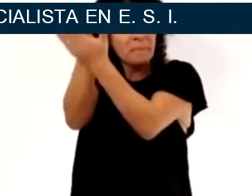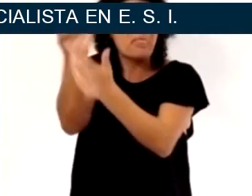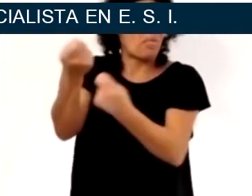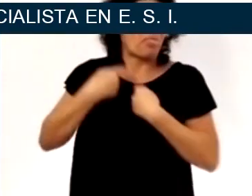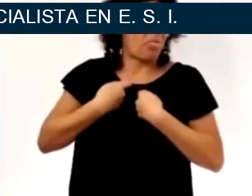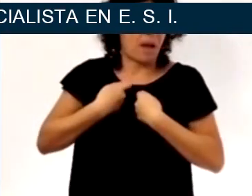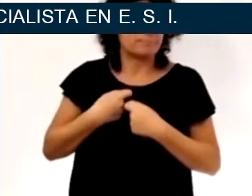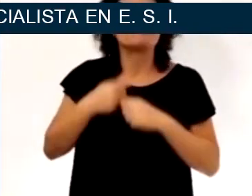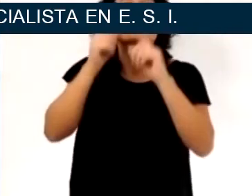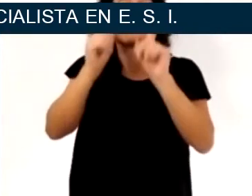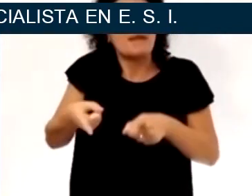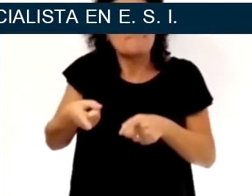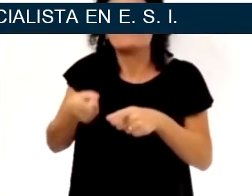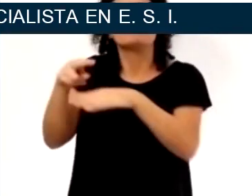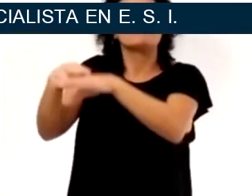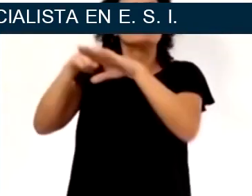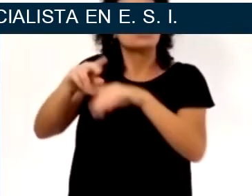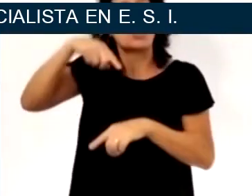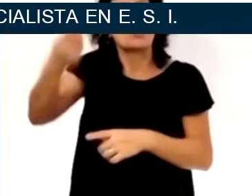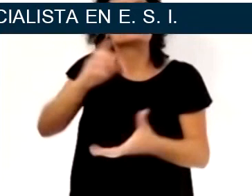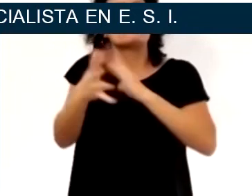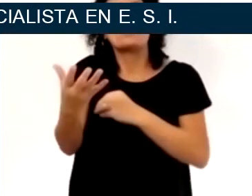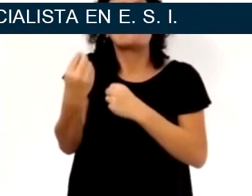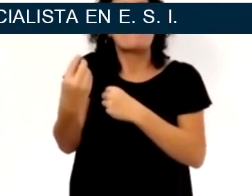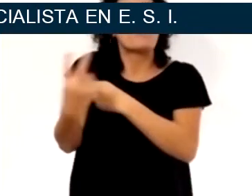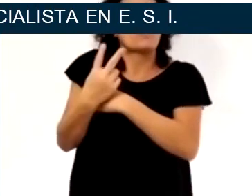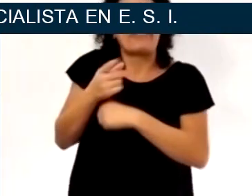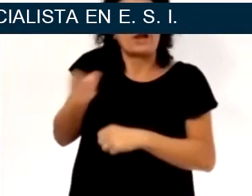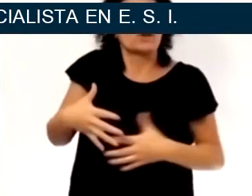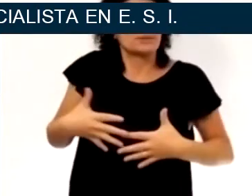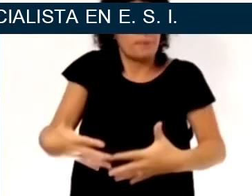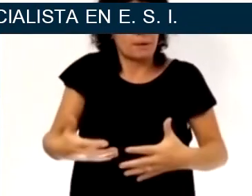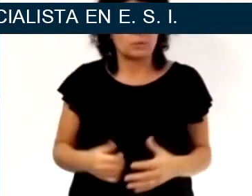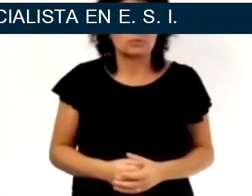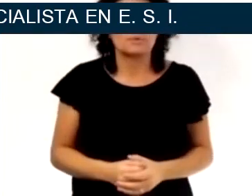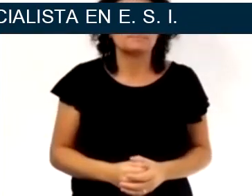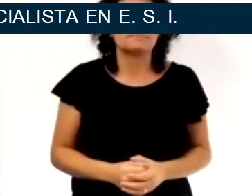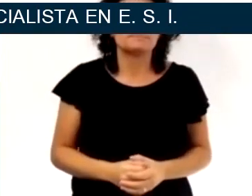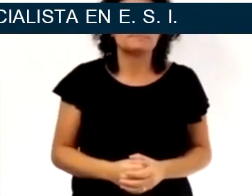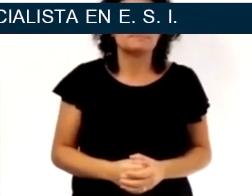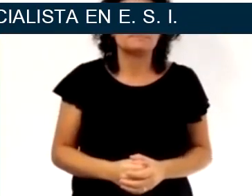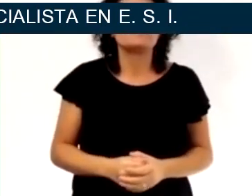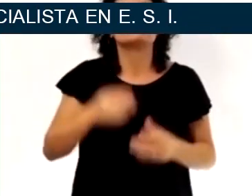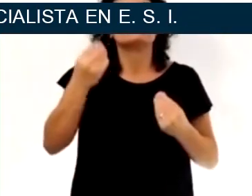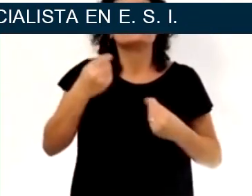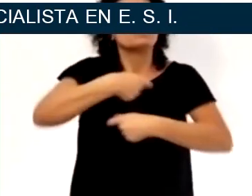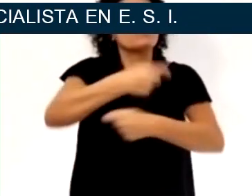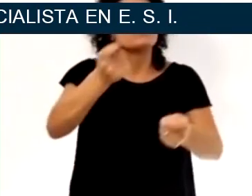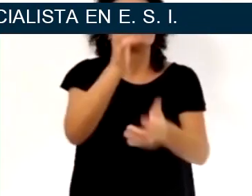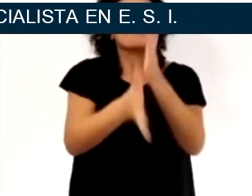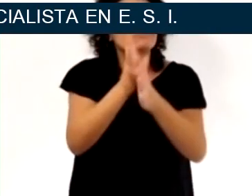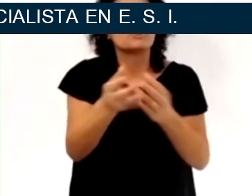hubo un mal uso del método porque se discontinuó la toma de las pastillas o cualquier otro método que haya